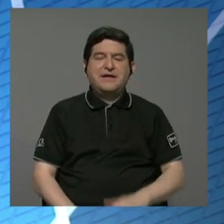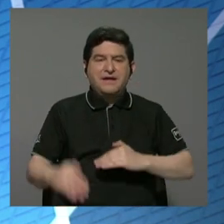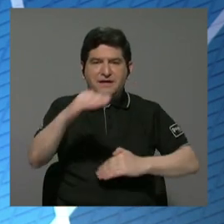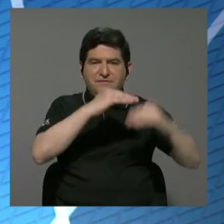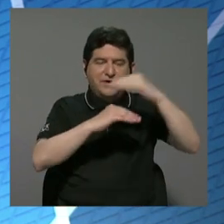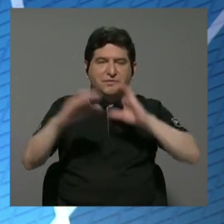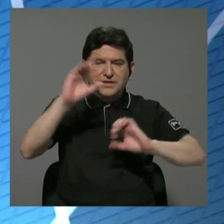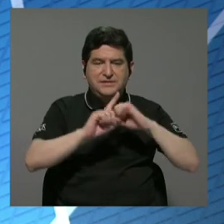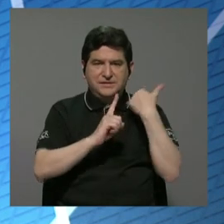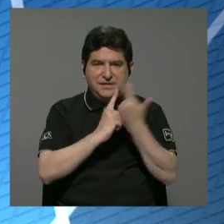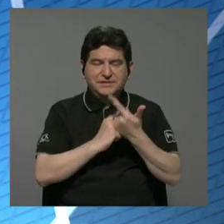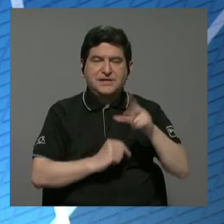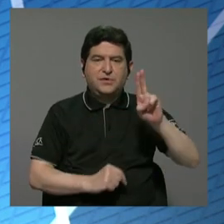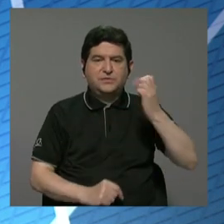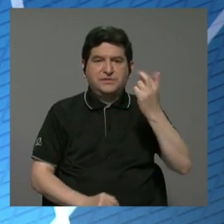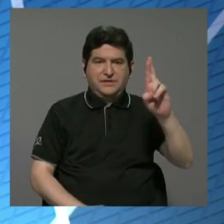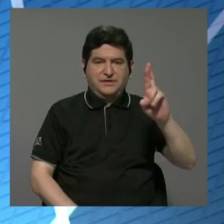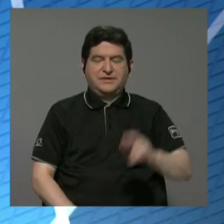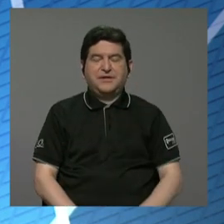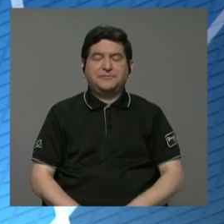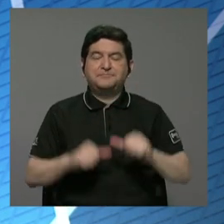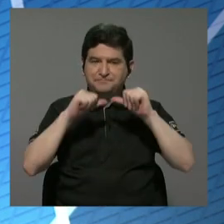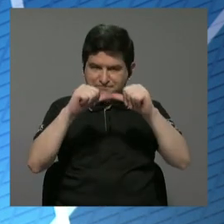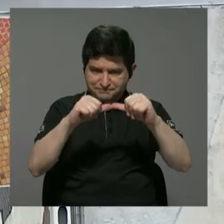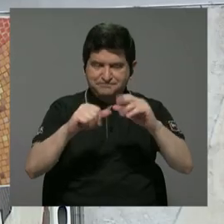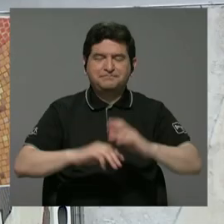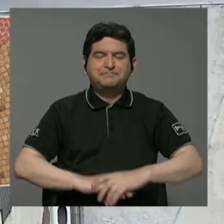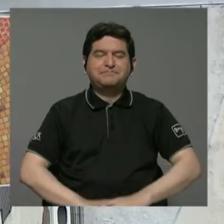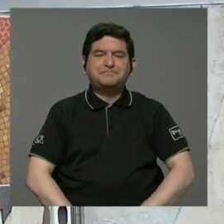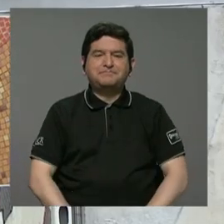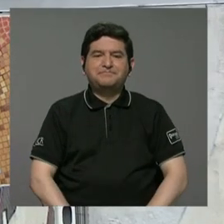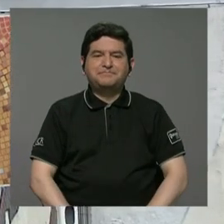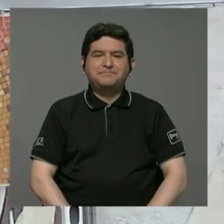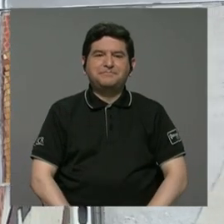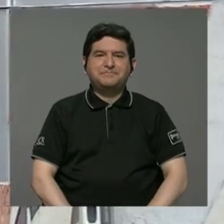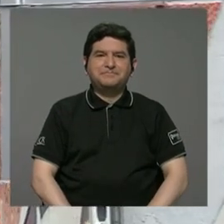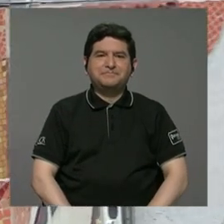la Universidad de Costa Rica. Adelante.